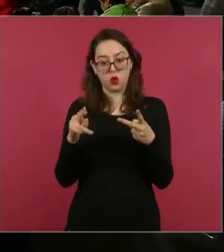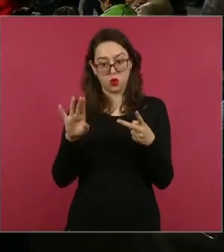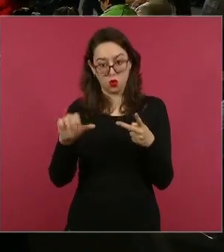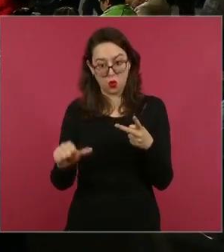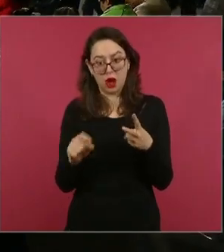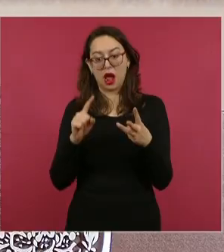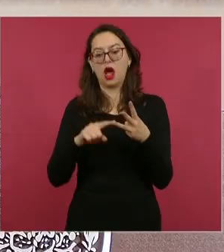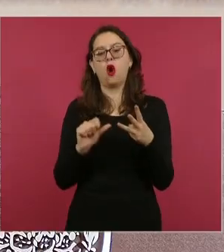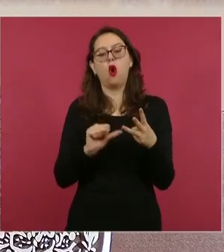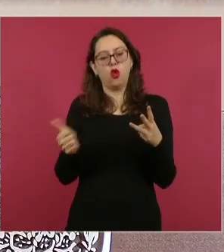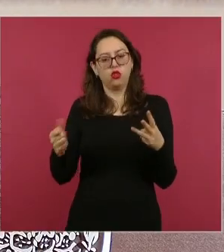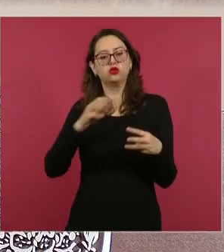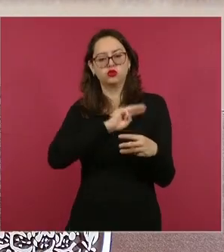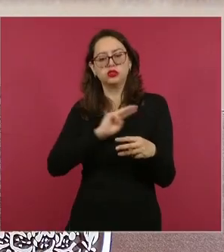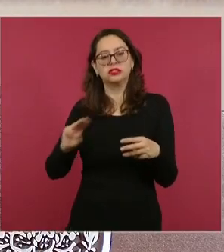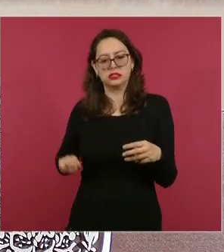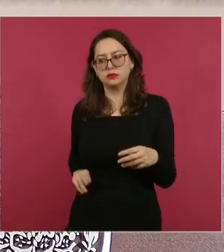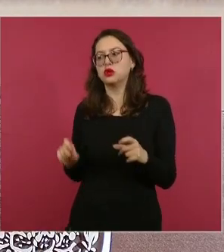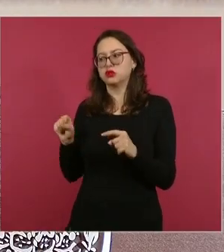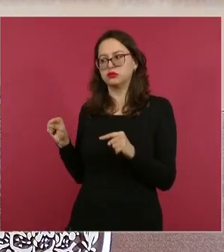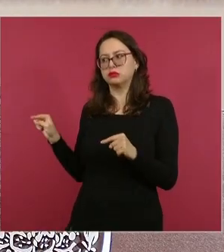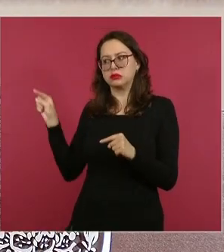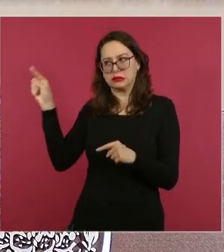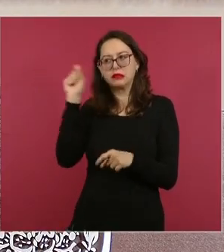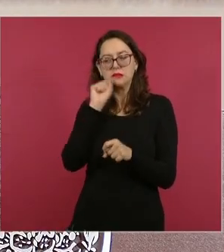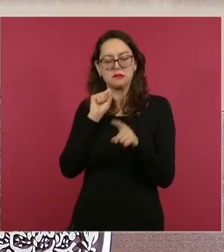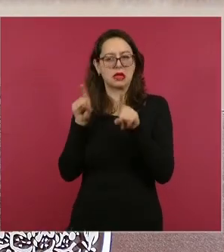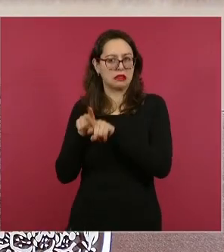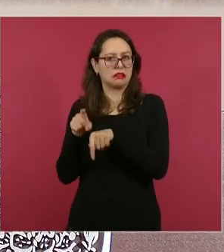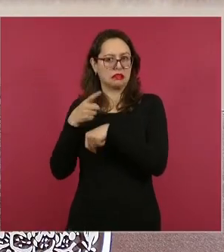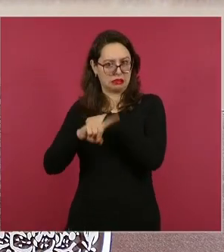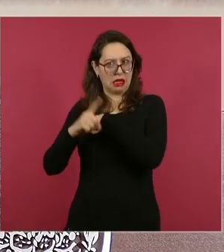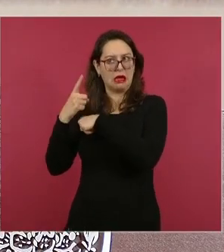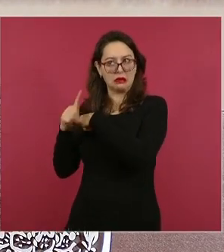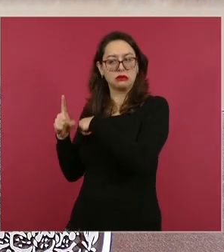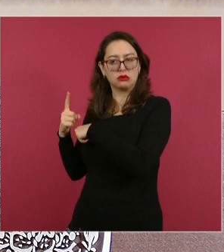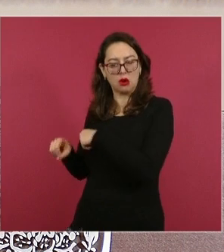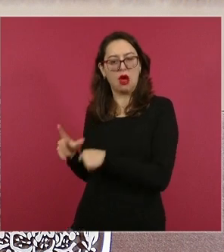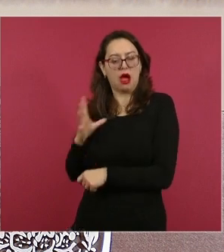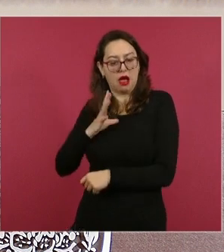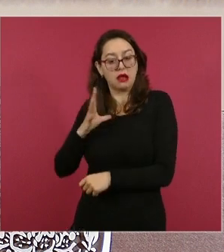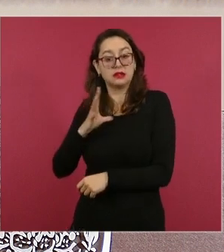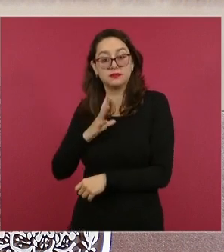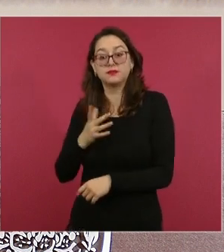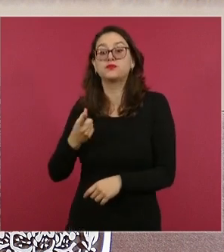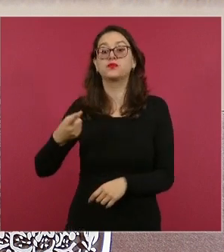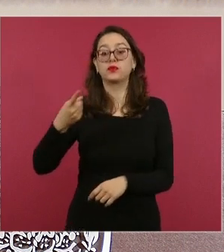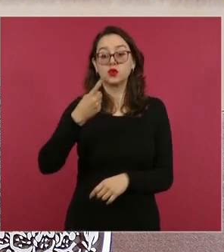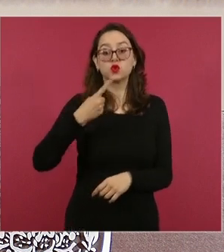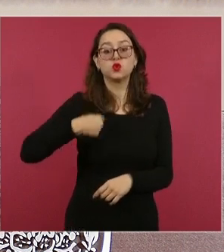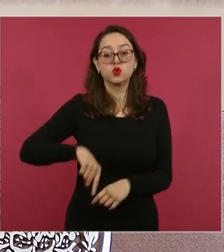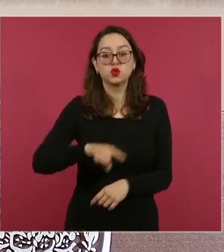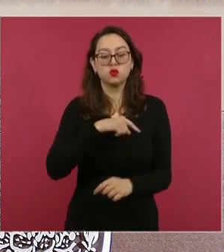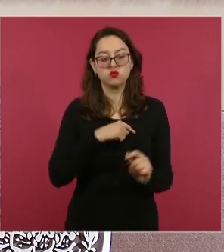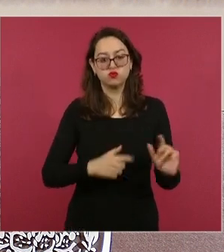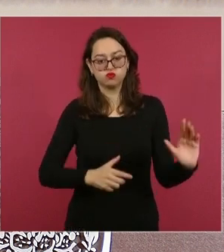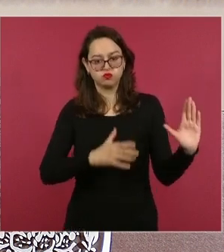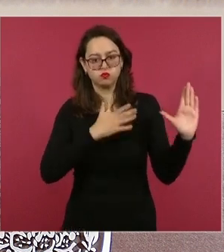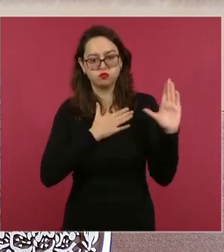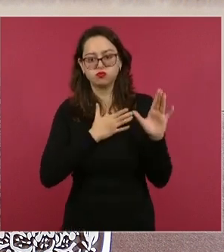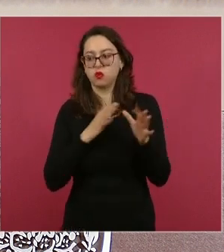de los municipios afectados Y tenemos la convicción señor presidente de que en Unidad con